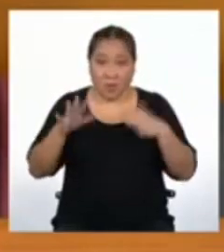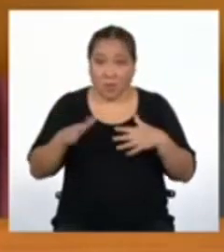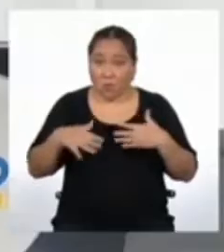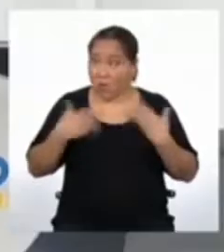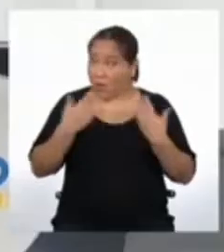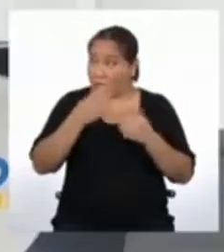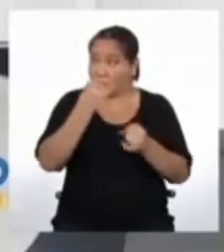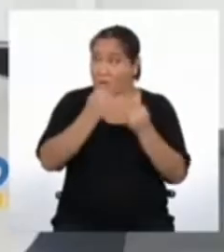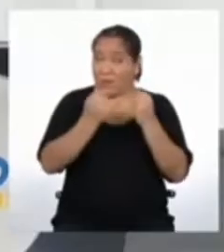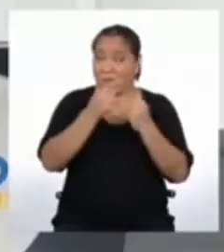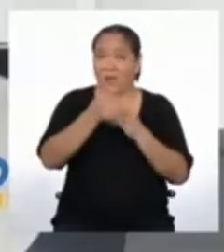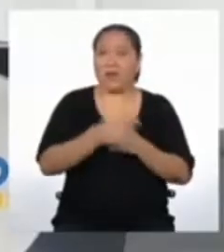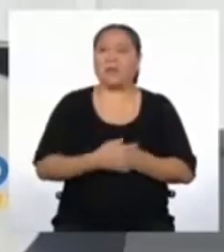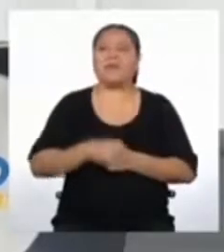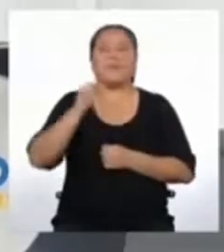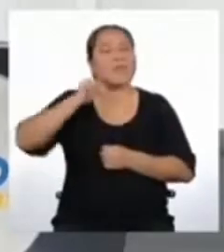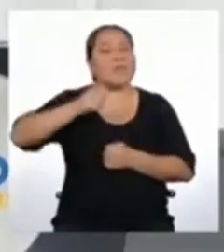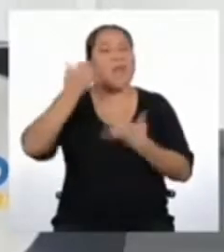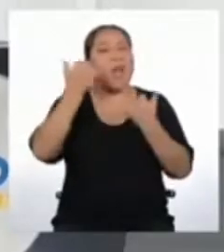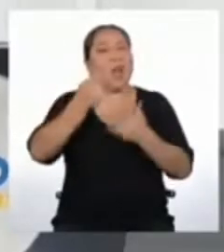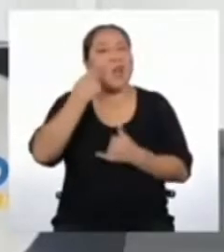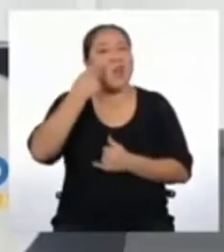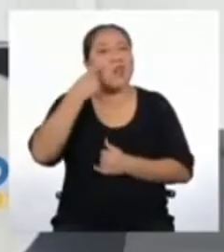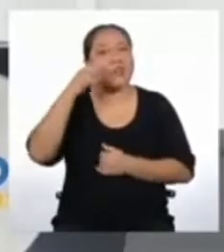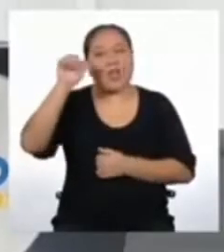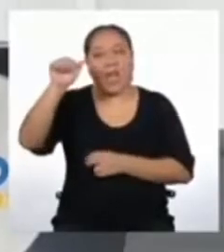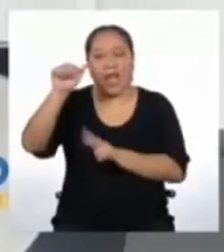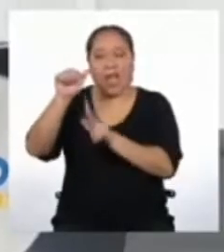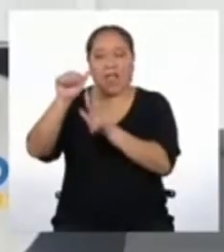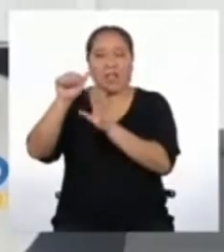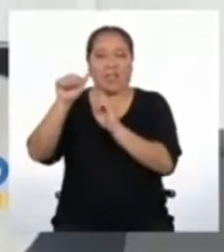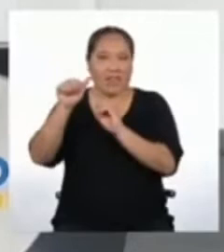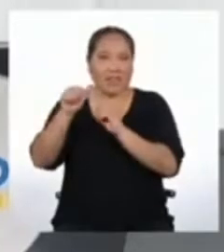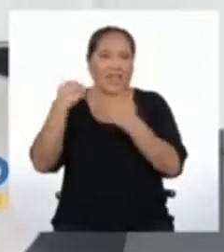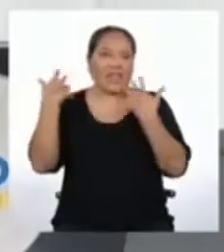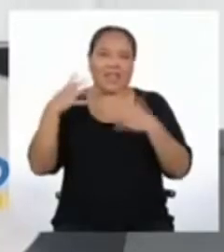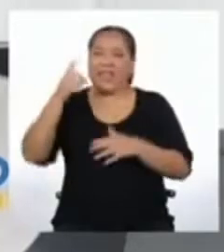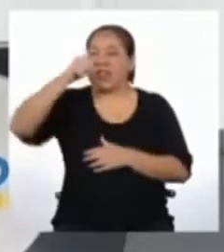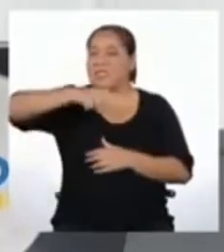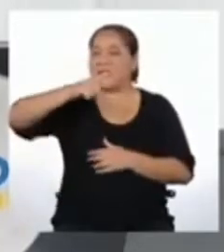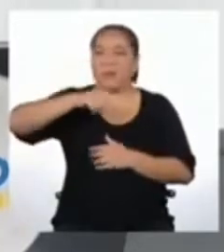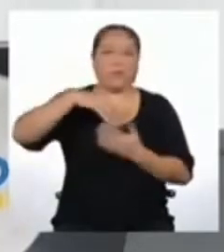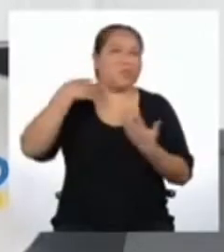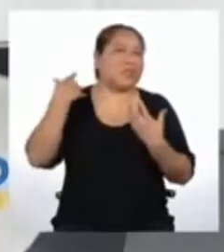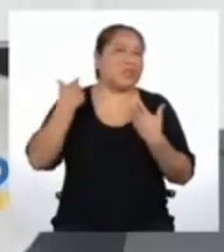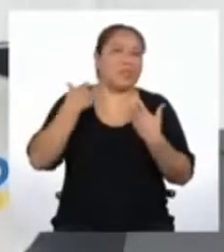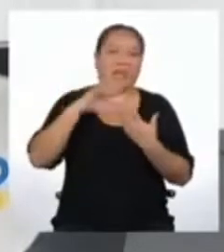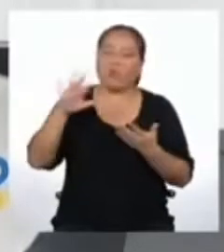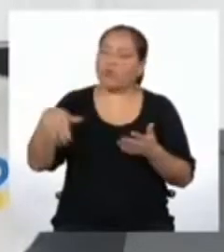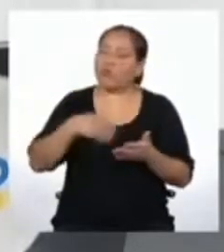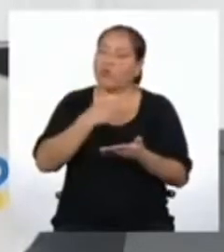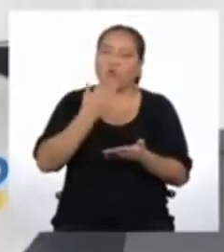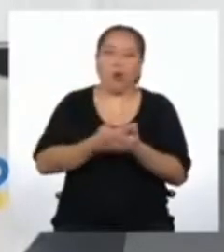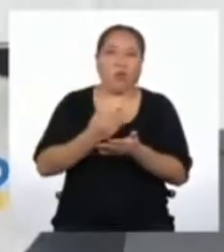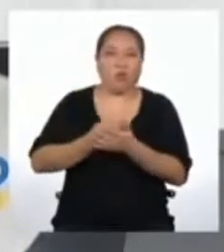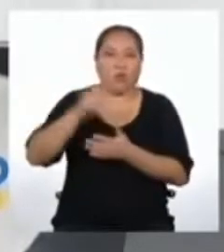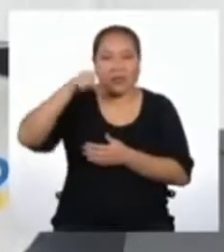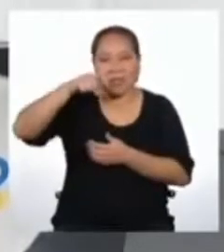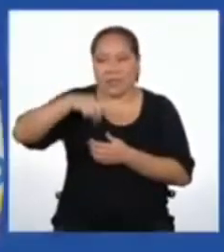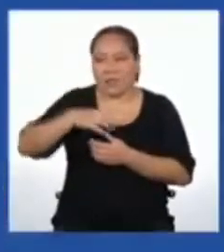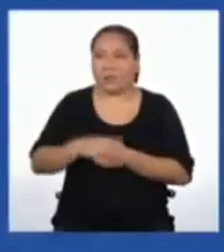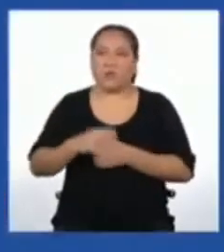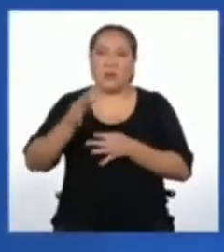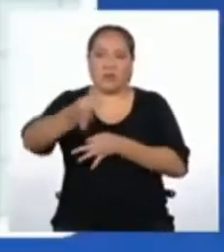chicos? Ahora que ya conocemos el término a sub 30, ya tenemos todo lo necesario para conocer la suma de todo.